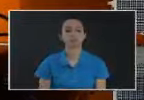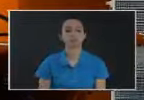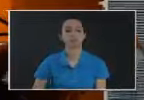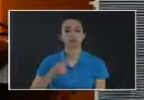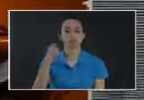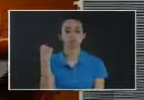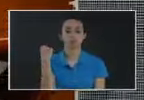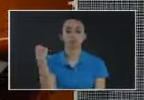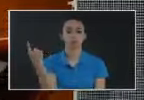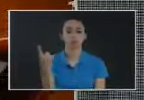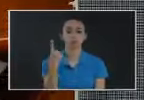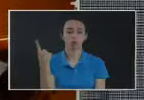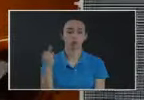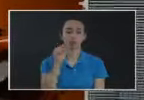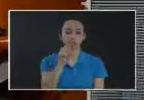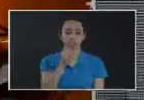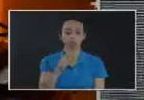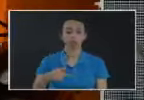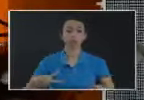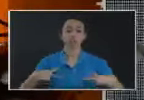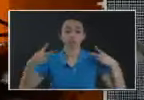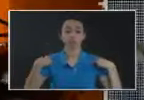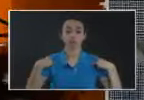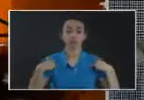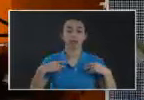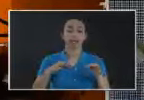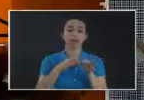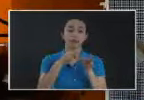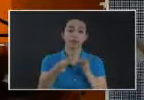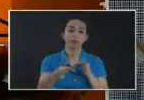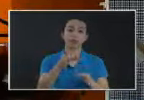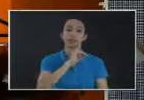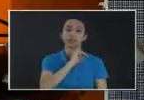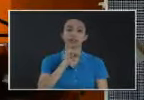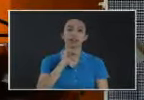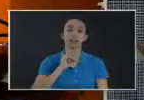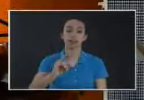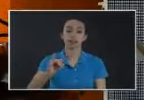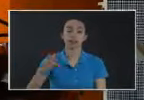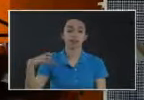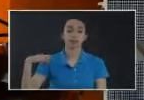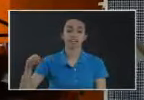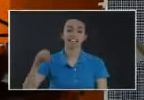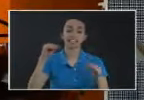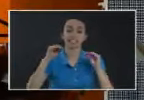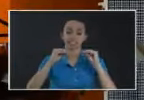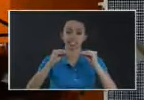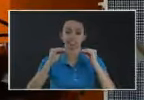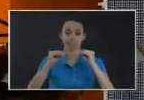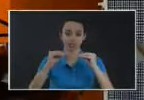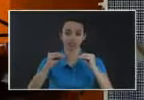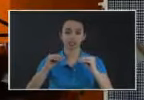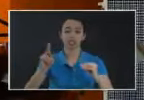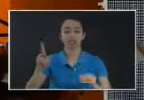Todo esto le sucedió a nuestro pueblo para darnos una lección, y